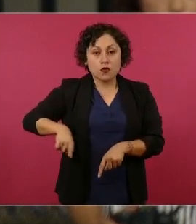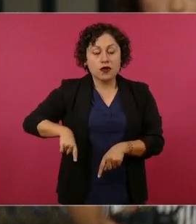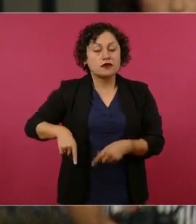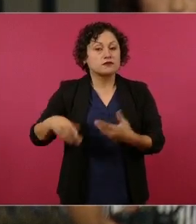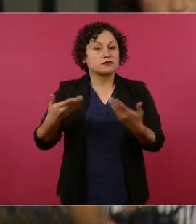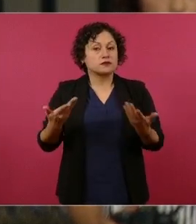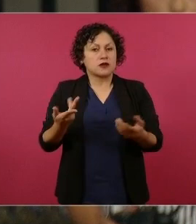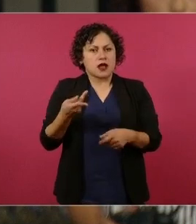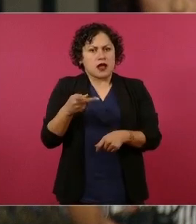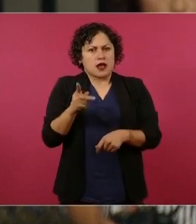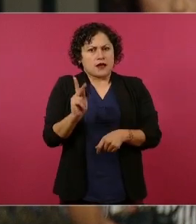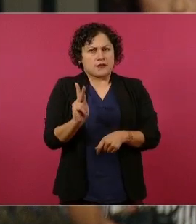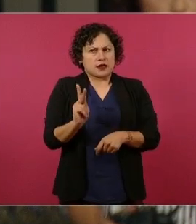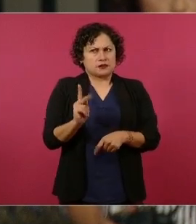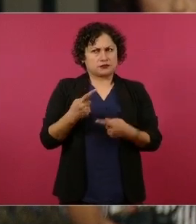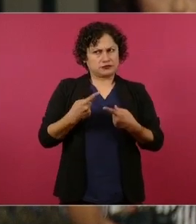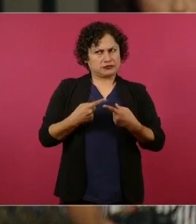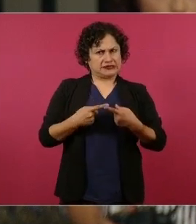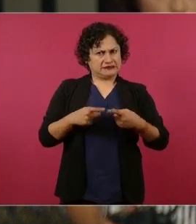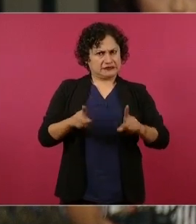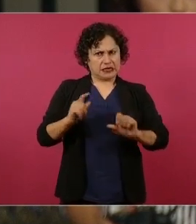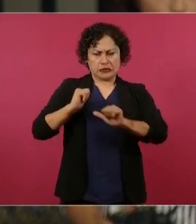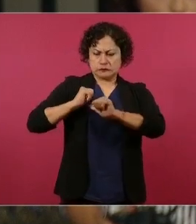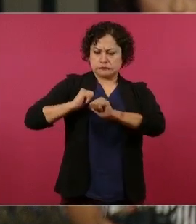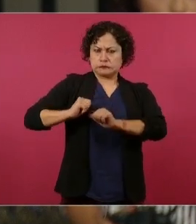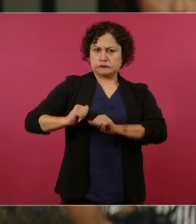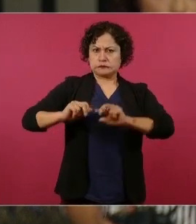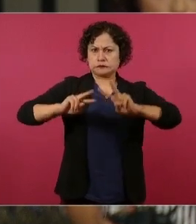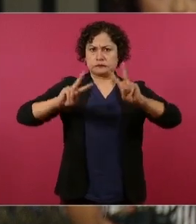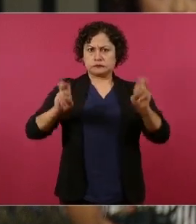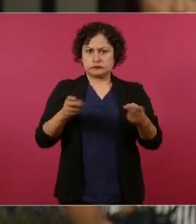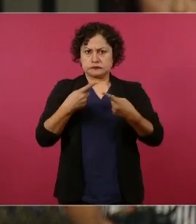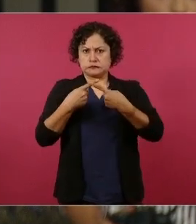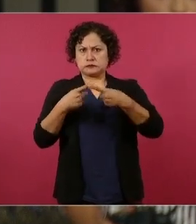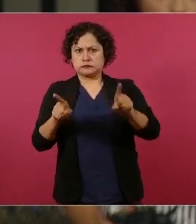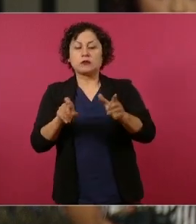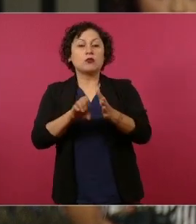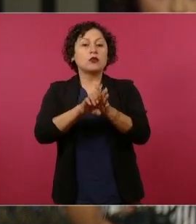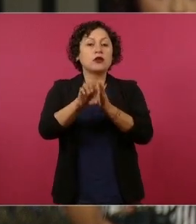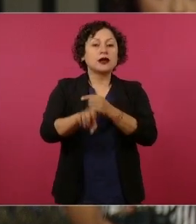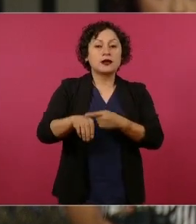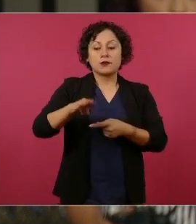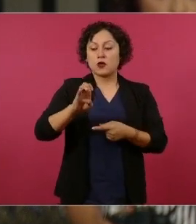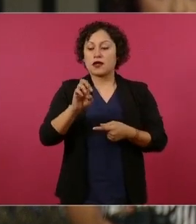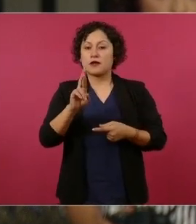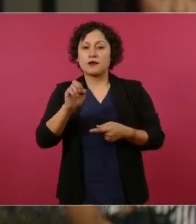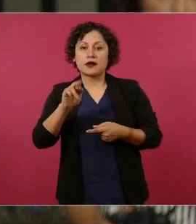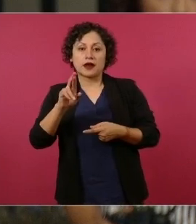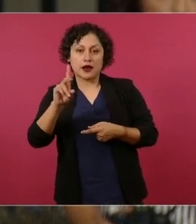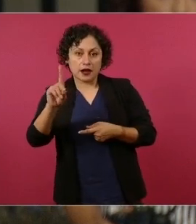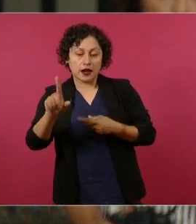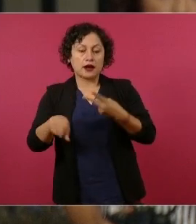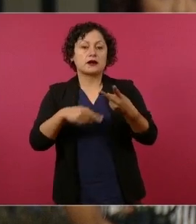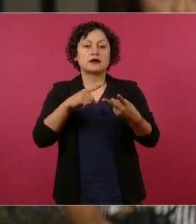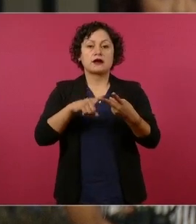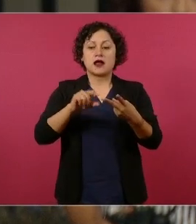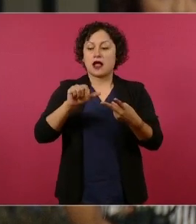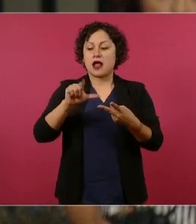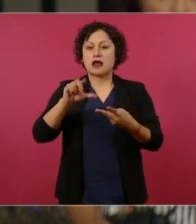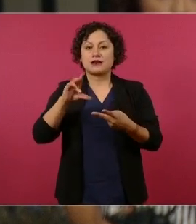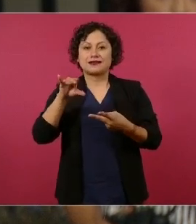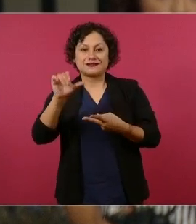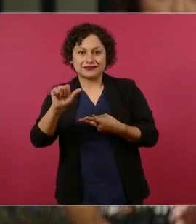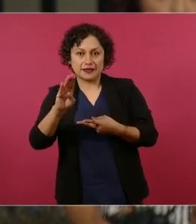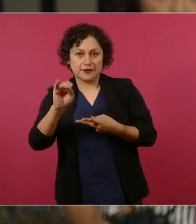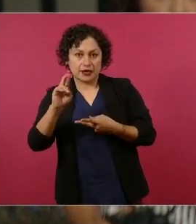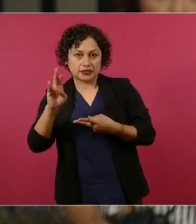estarán en las mismas posiciones que estuvieron en su gobierno. Está Marcelo Ebrard, está la canciller Alicia Bárcena, también